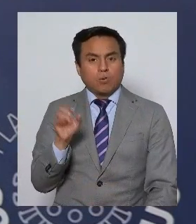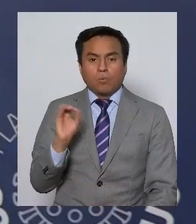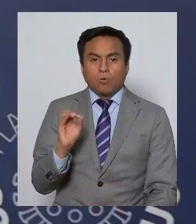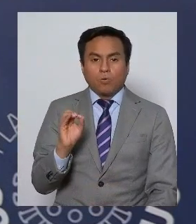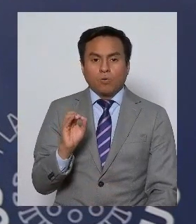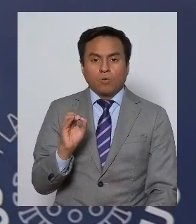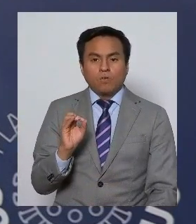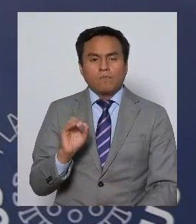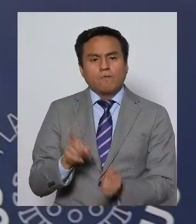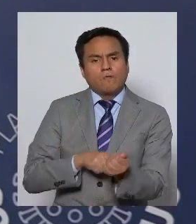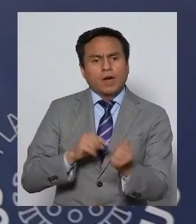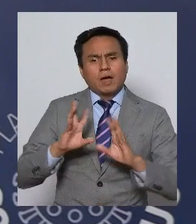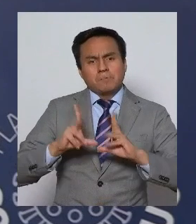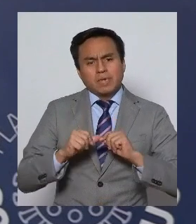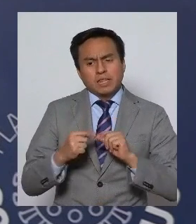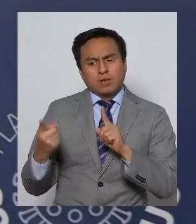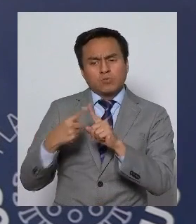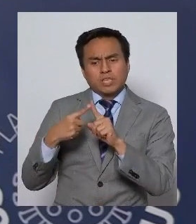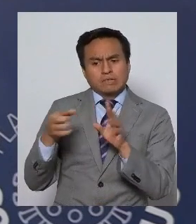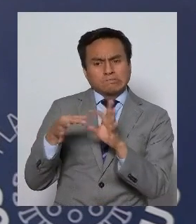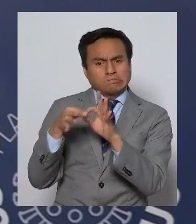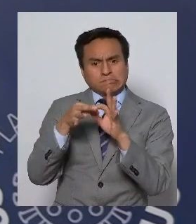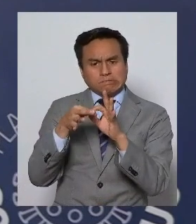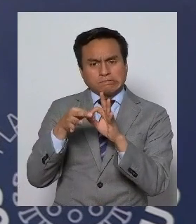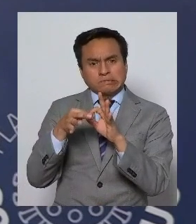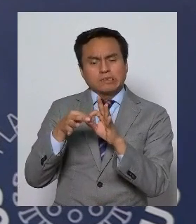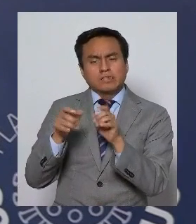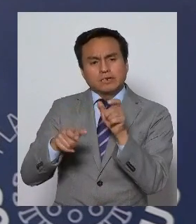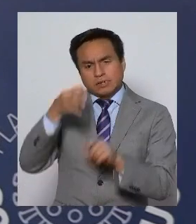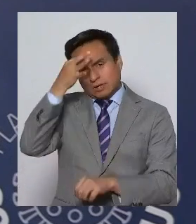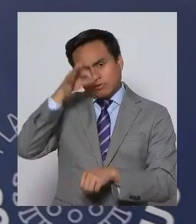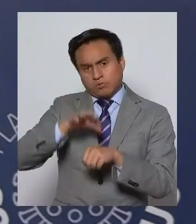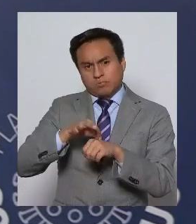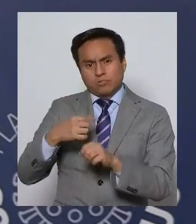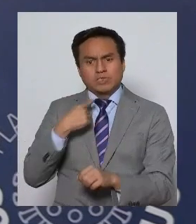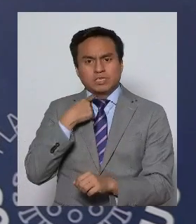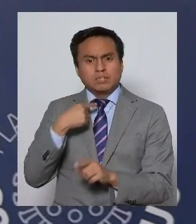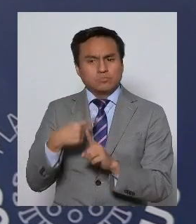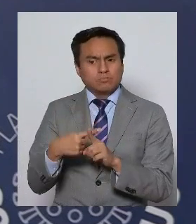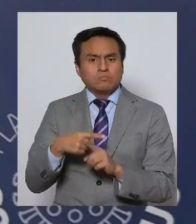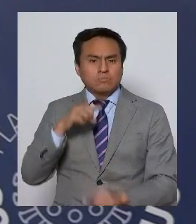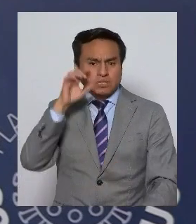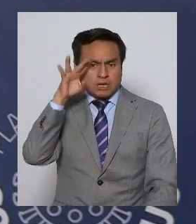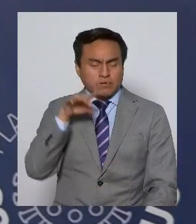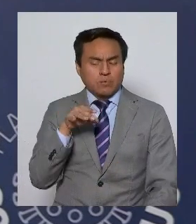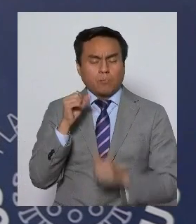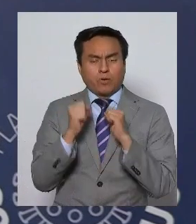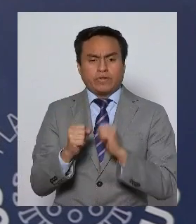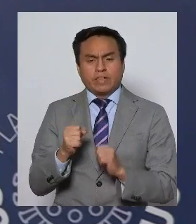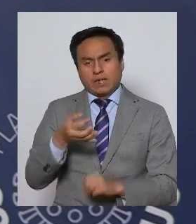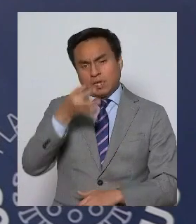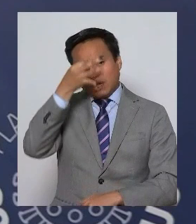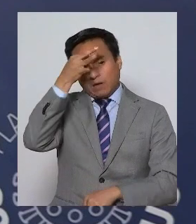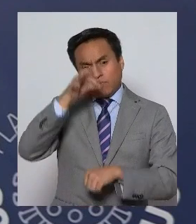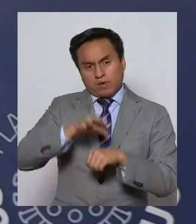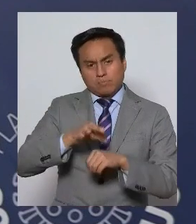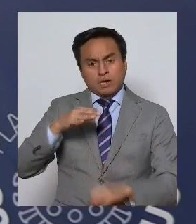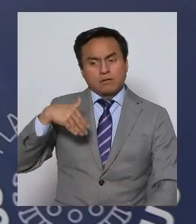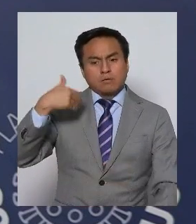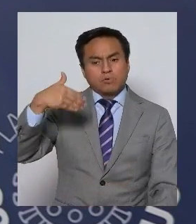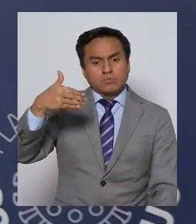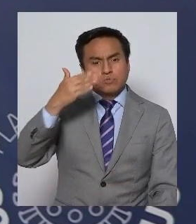son familiares, contactos estrechos de esos casos COVID positivos y que, como sabemos, pueden enfermar en los